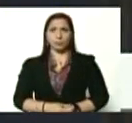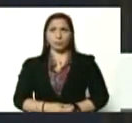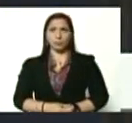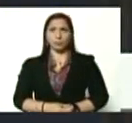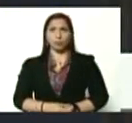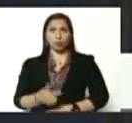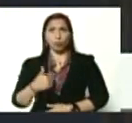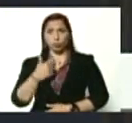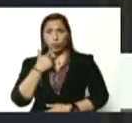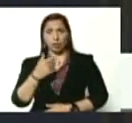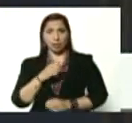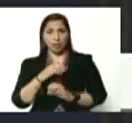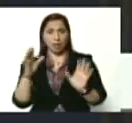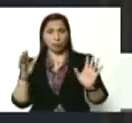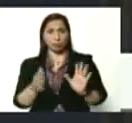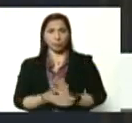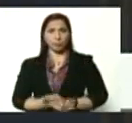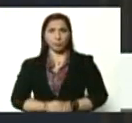claro